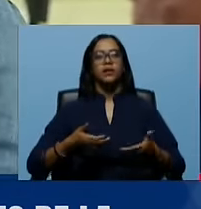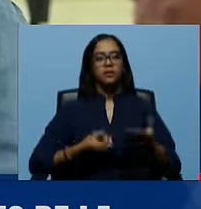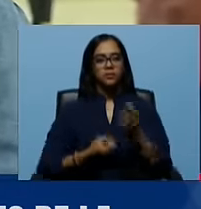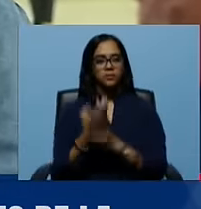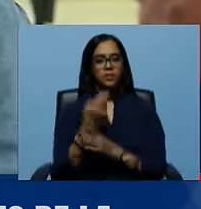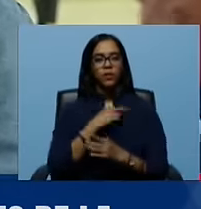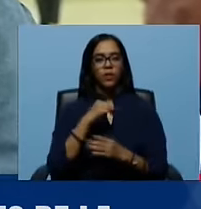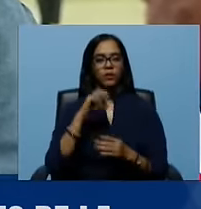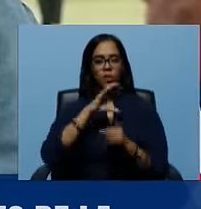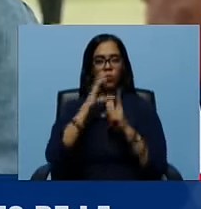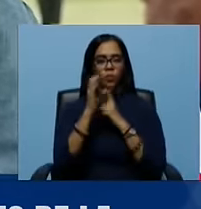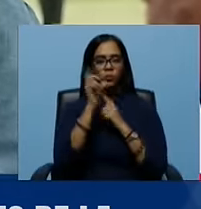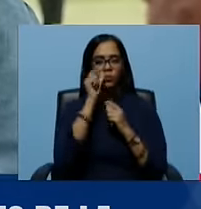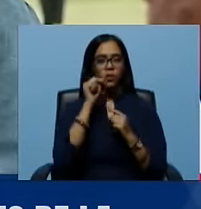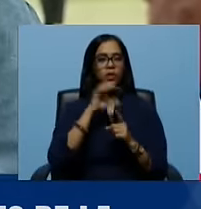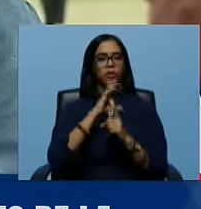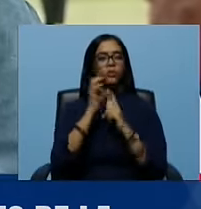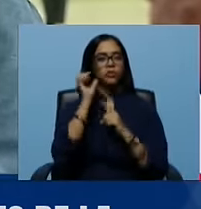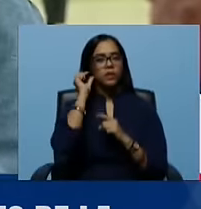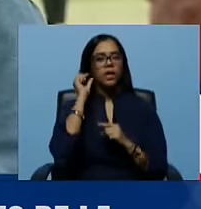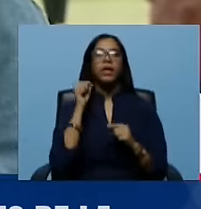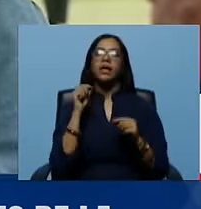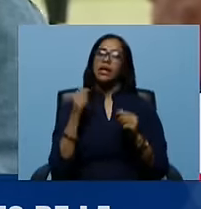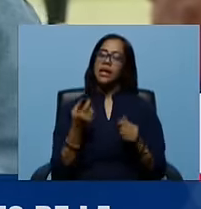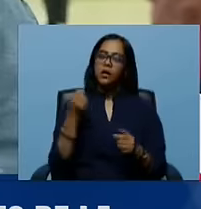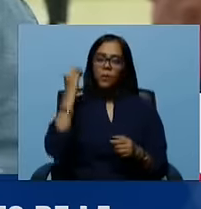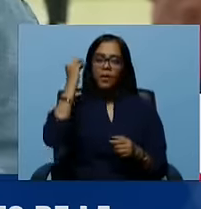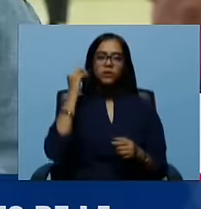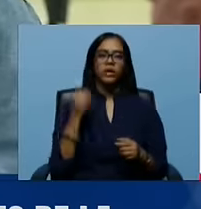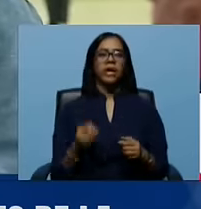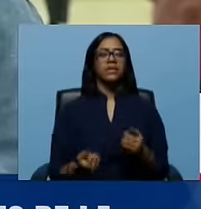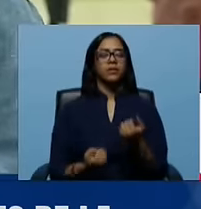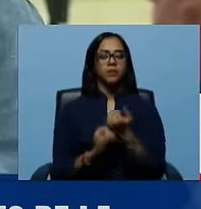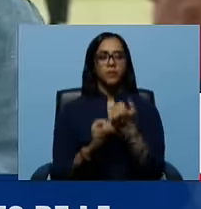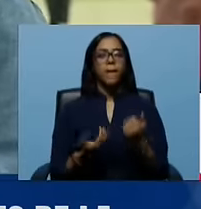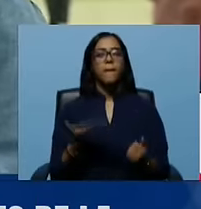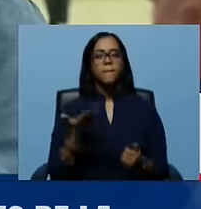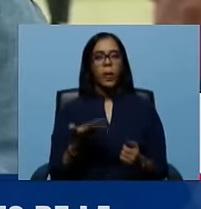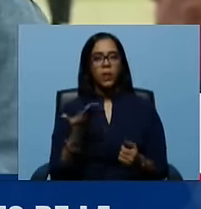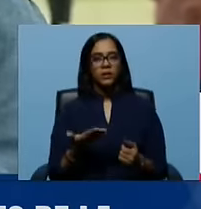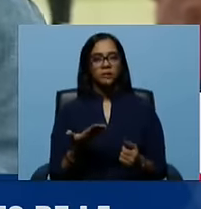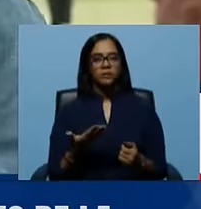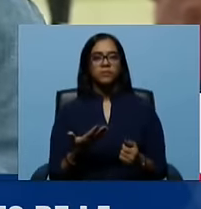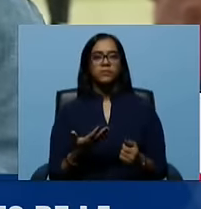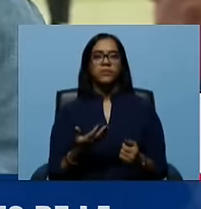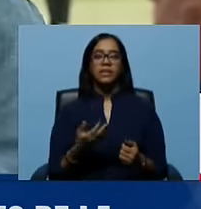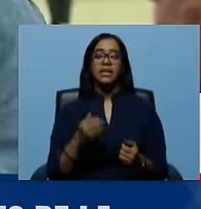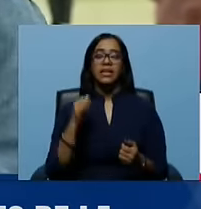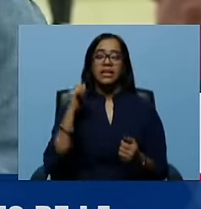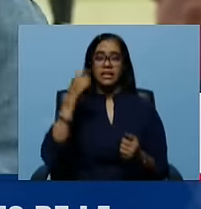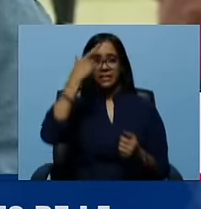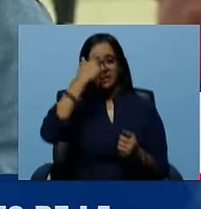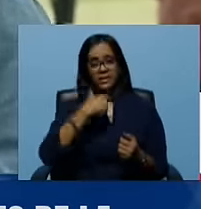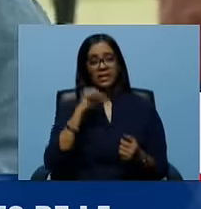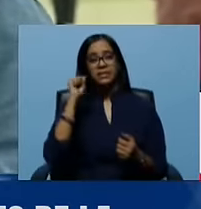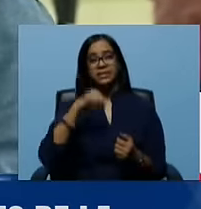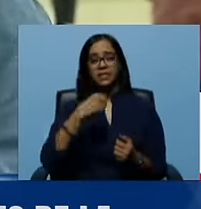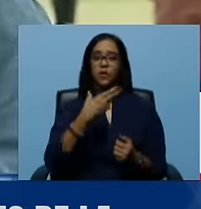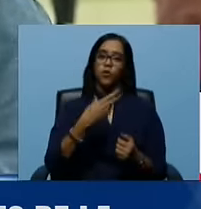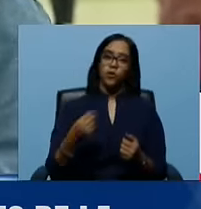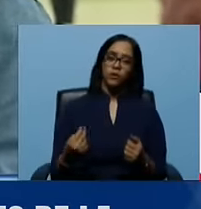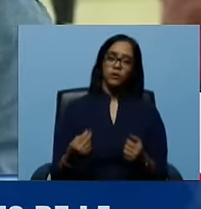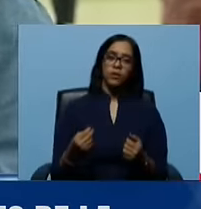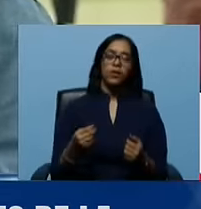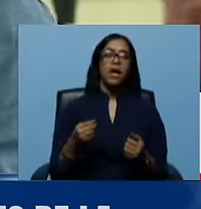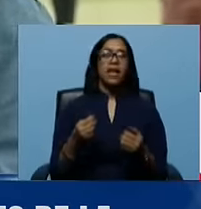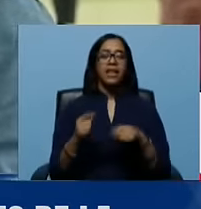nuestros cultores y cultoras, y yo creo que es el pulso principal de ser o no ser, si en el tiempo inmediato